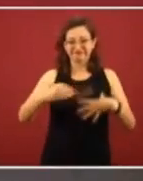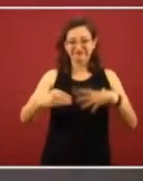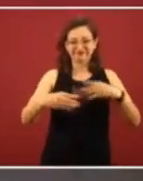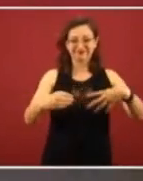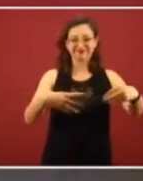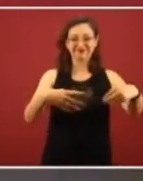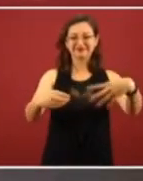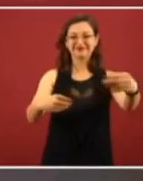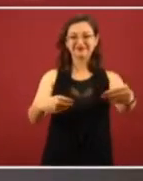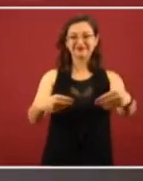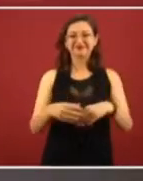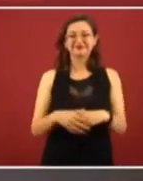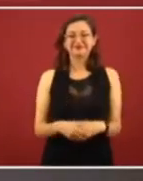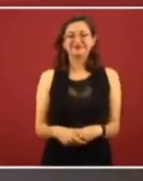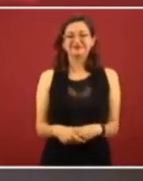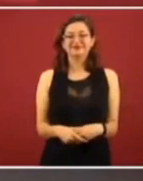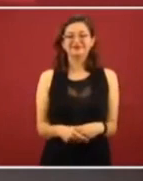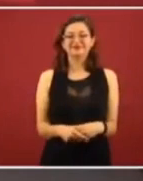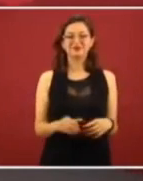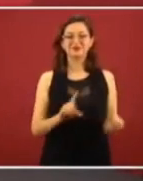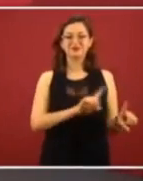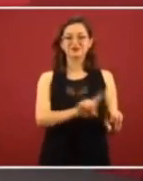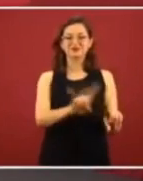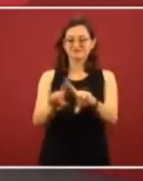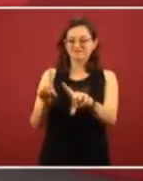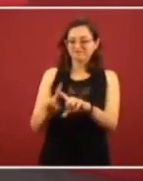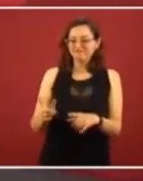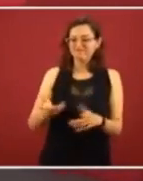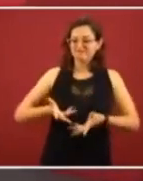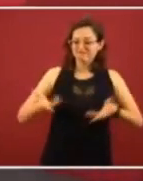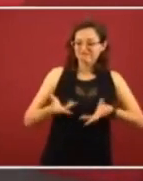coronavirus y de las medidas de recuperación